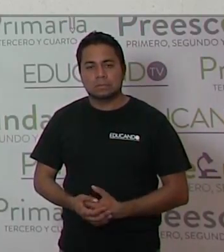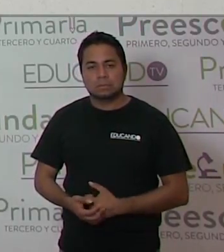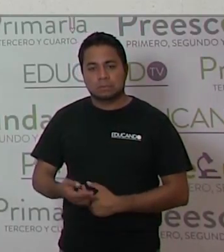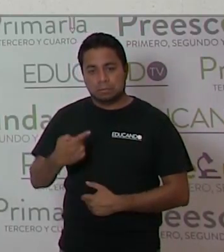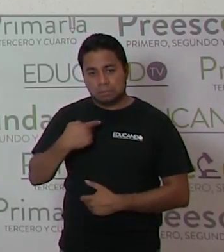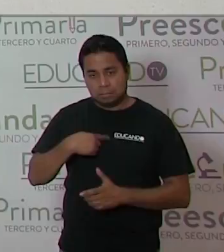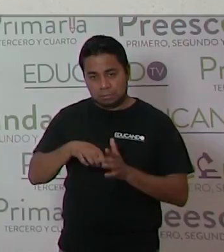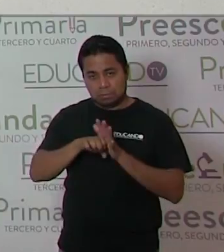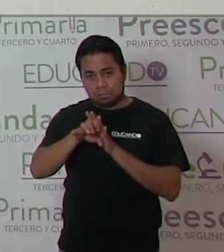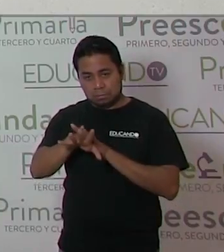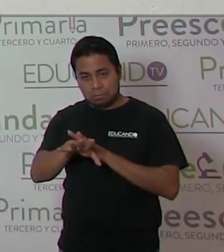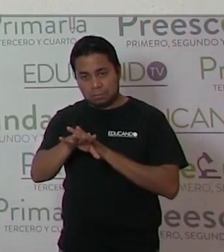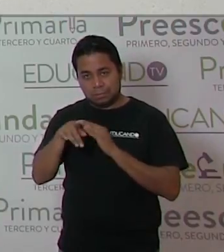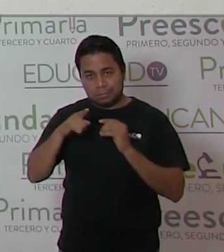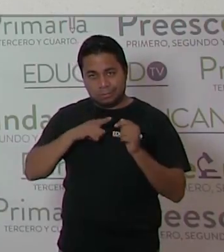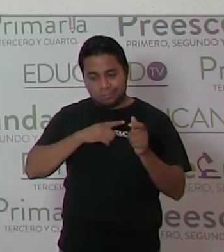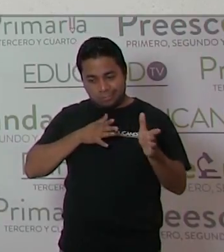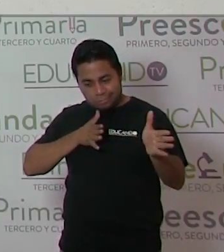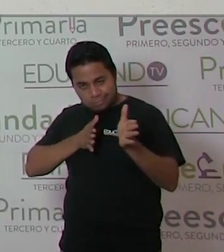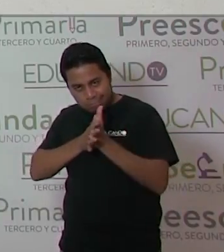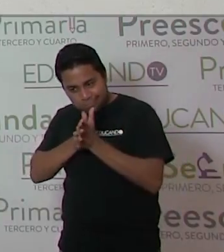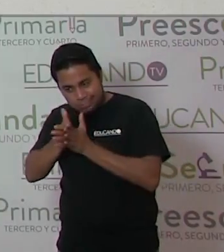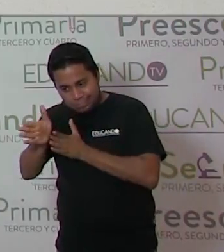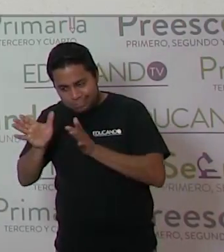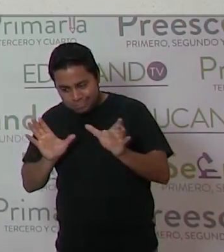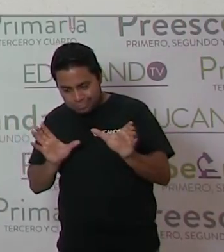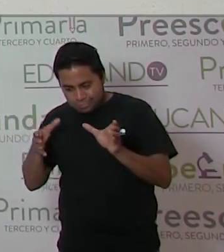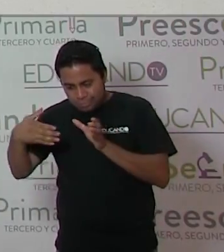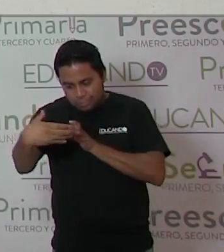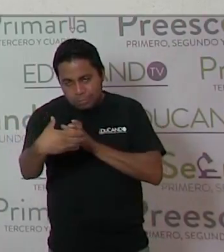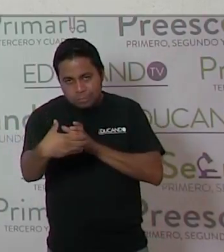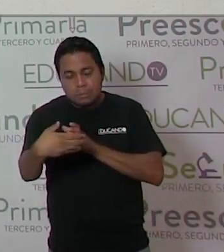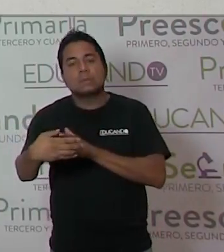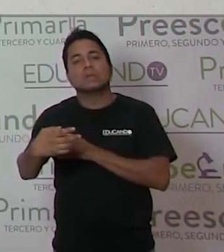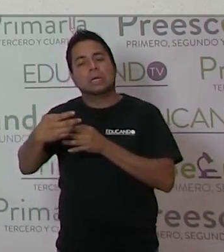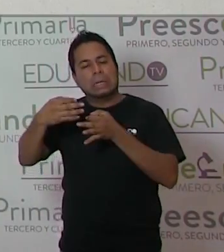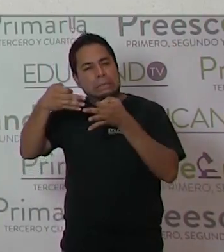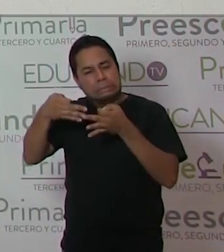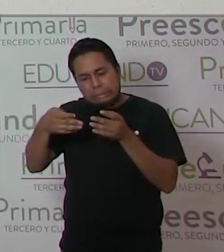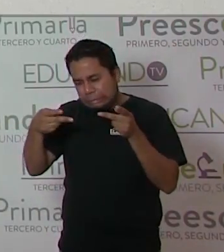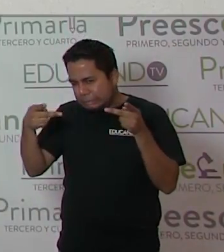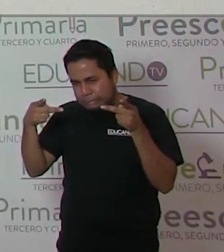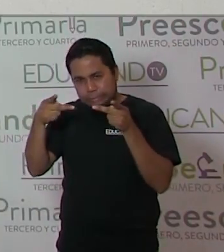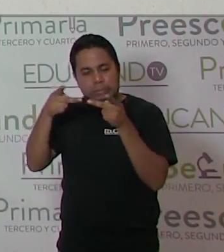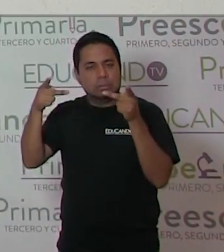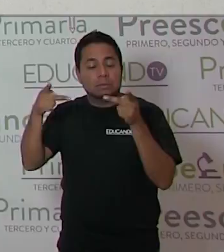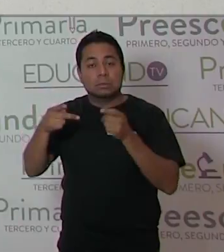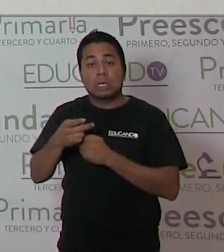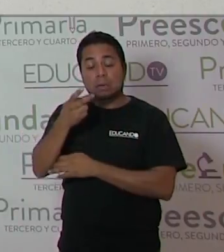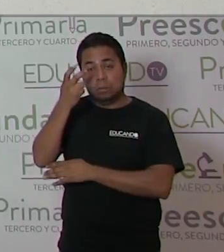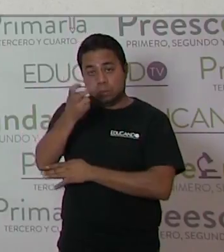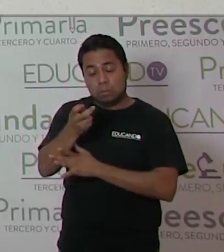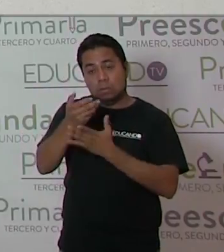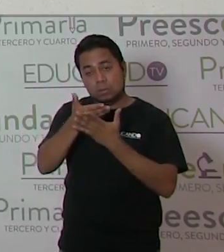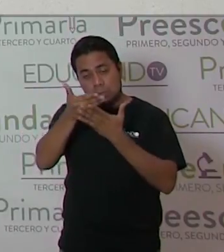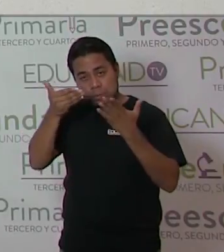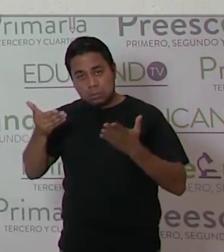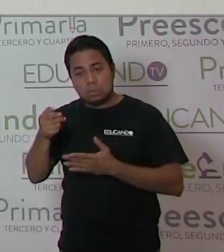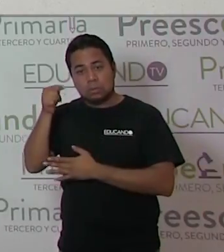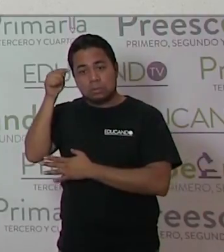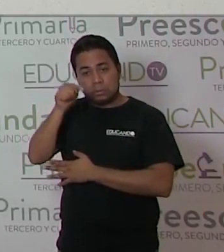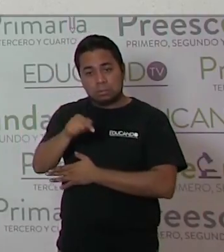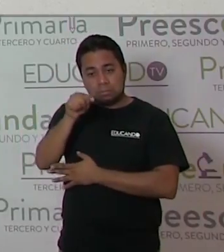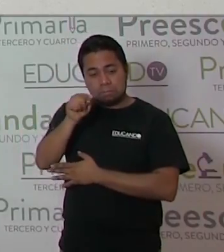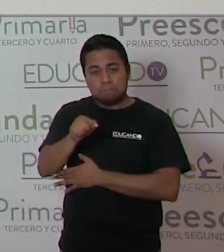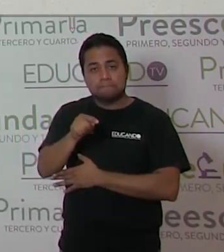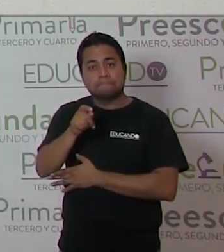Cuando yo enrolle este rectángulo a orilla, va a ser exacto. Por lo mismo,